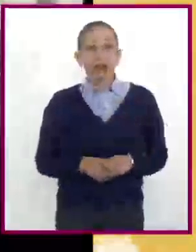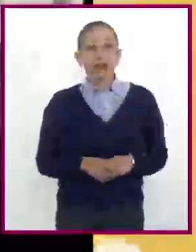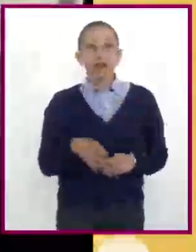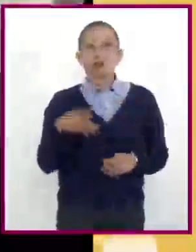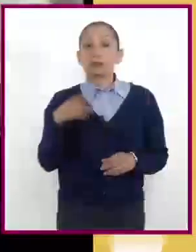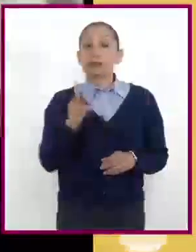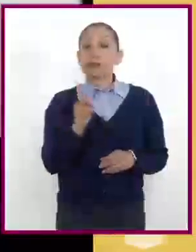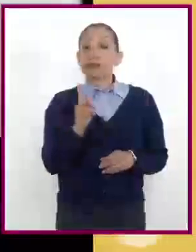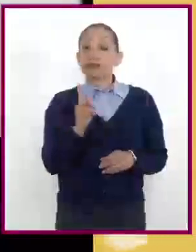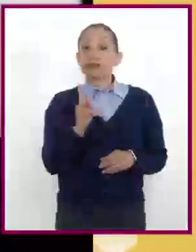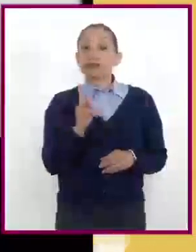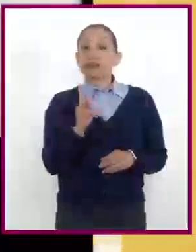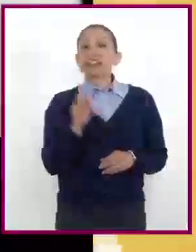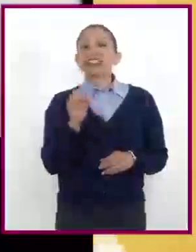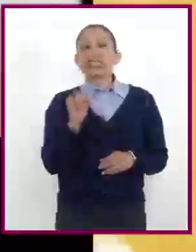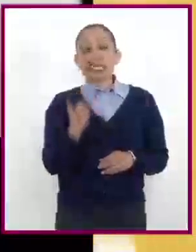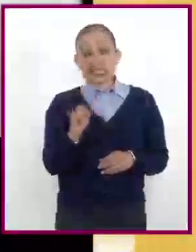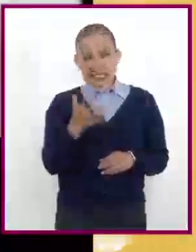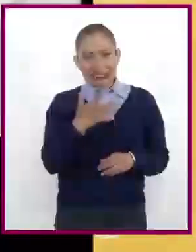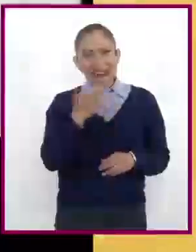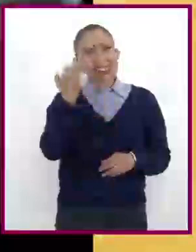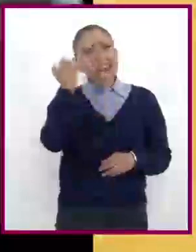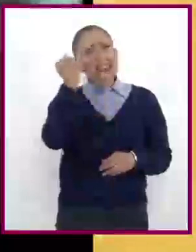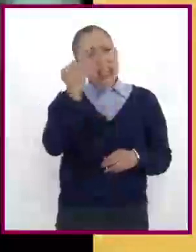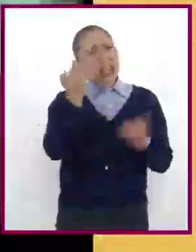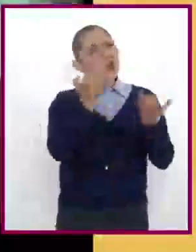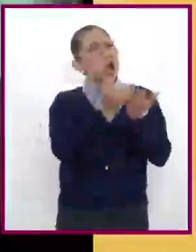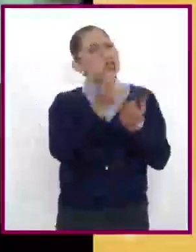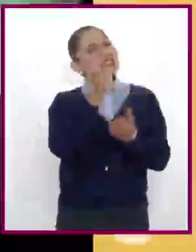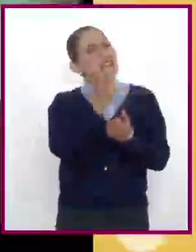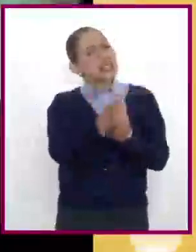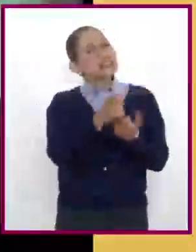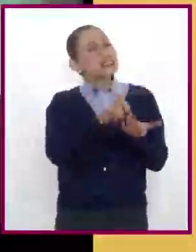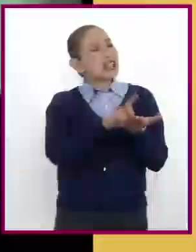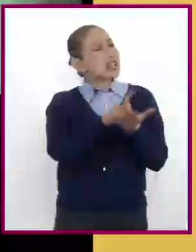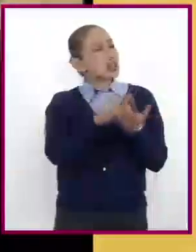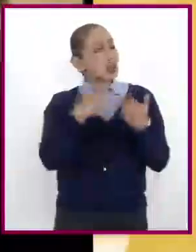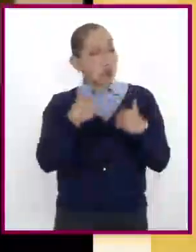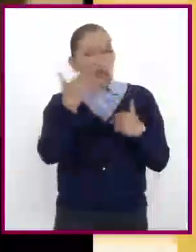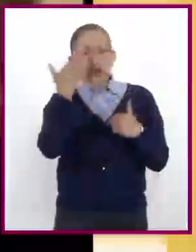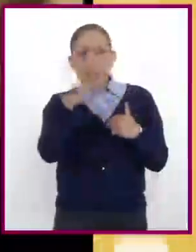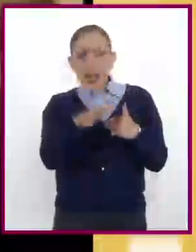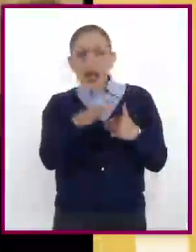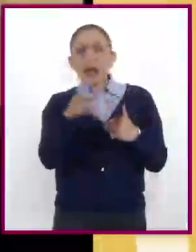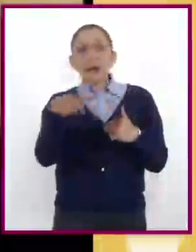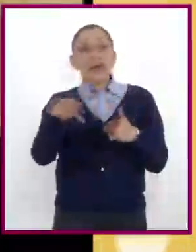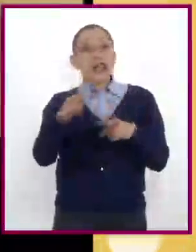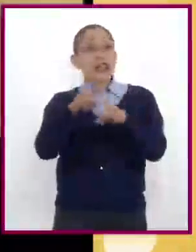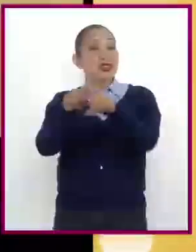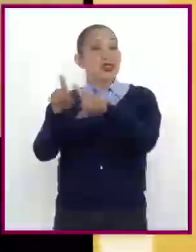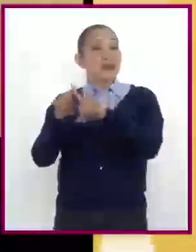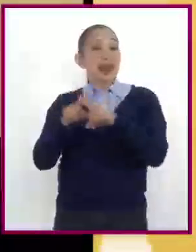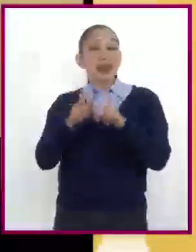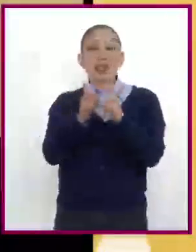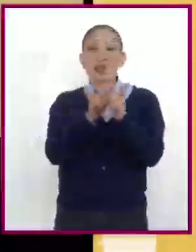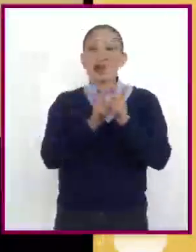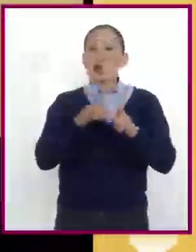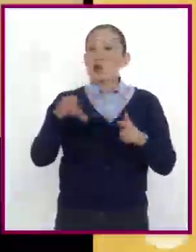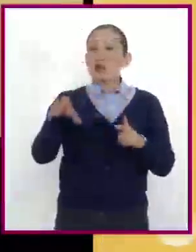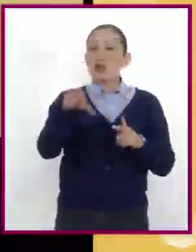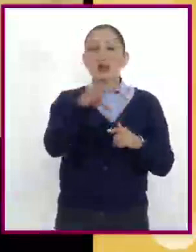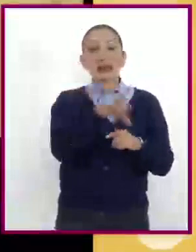Sin embargo, aunque tengamos una idea parecida sobre el significado de estos derechos, somos diversos como grupos